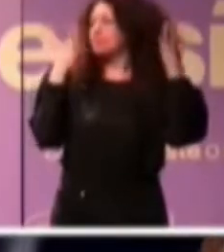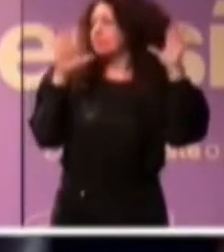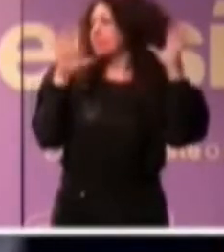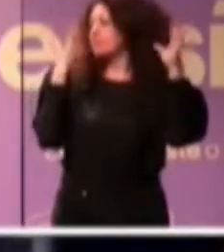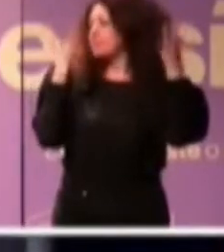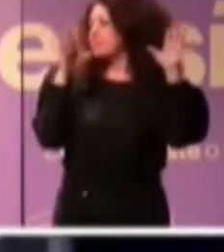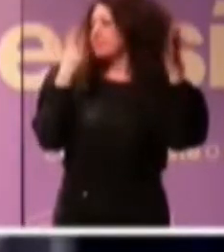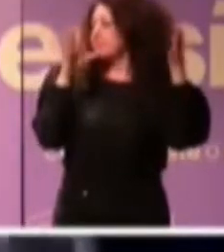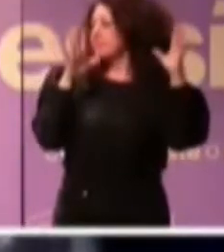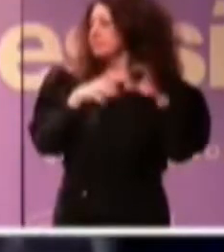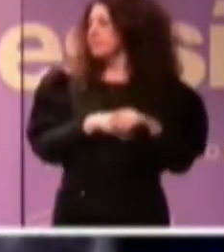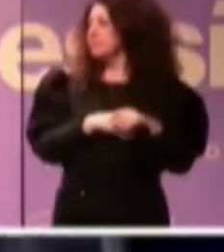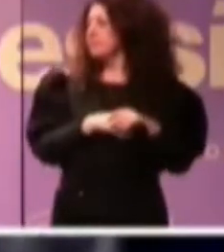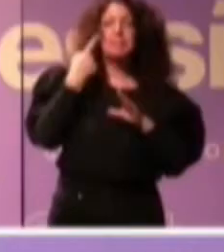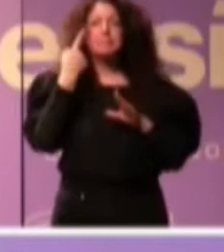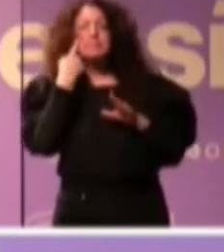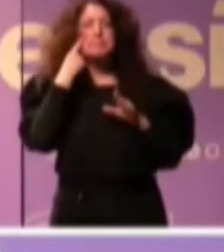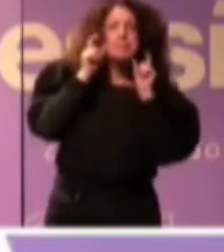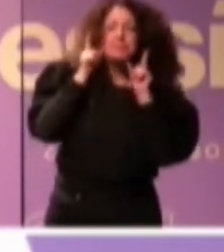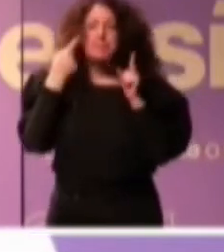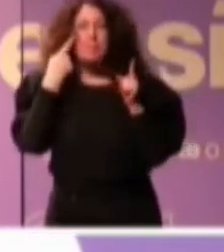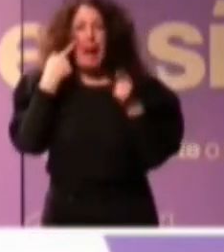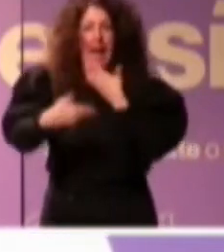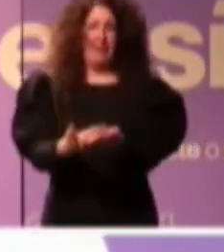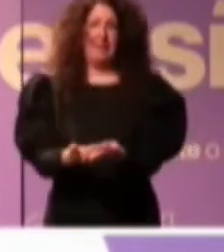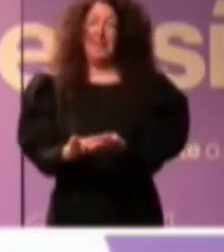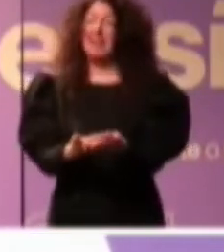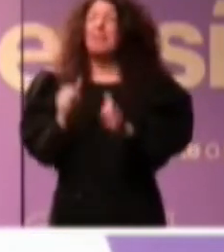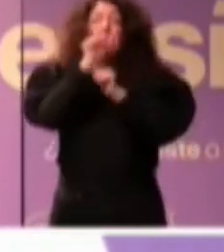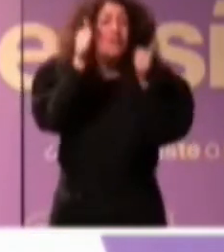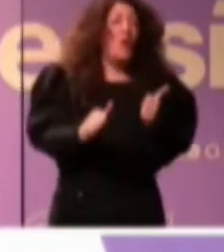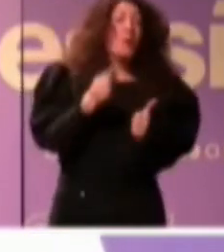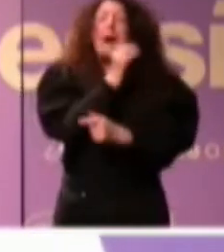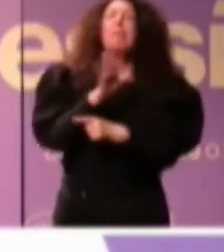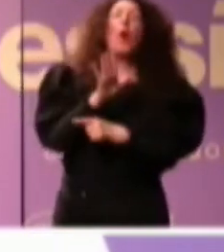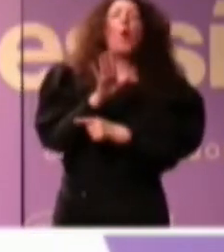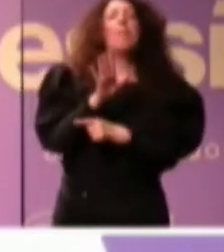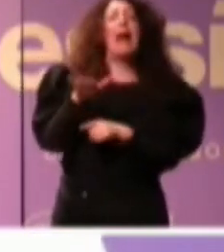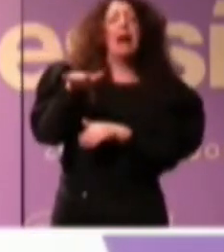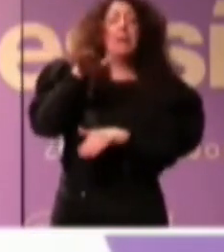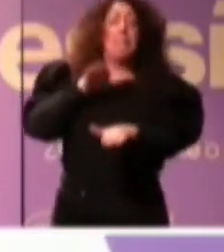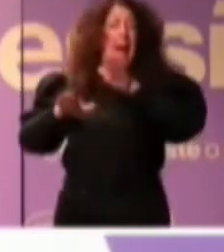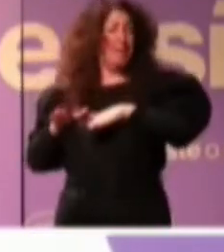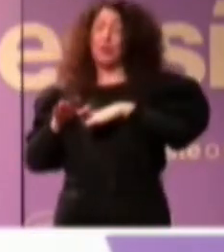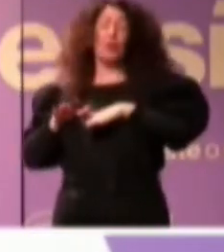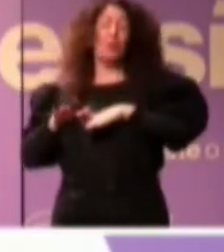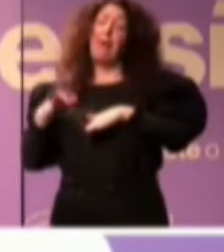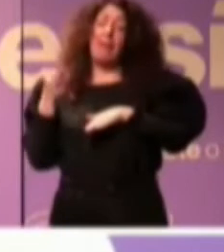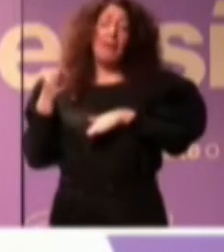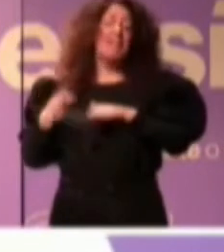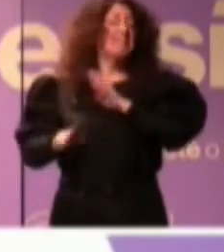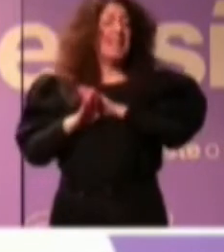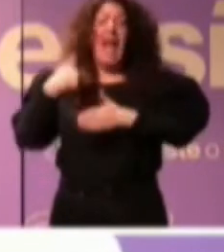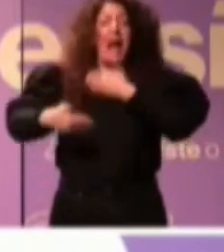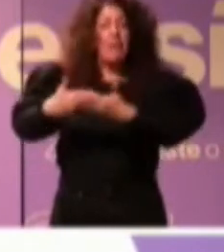Desde su ministerio lamentan que el PSOE haya decidido registrar en solitario su propuesta de reforma y consideran inexplicable que, teniendo opciones